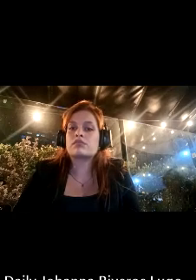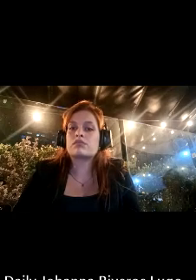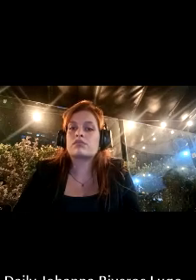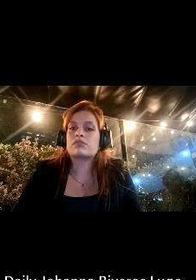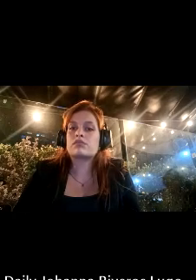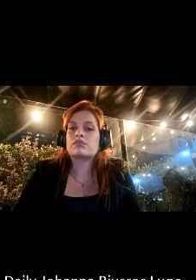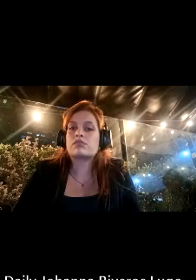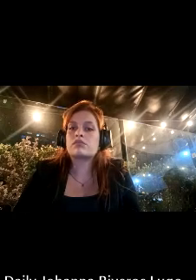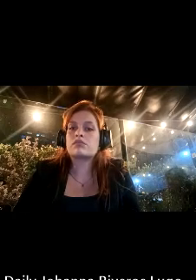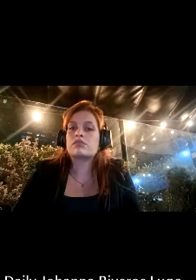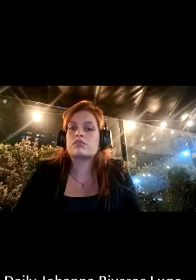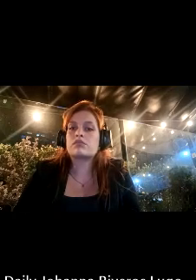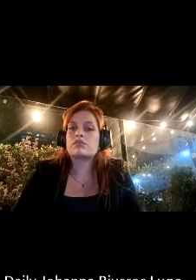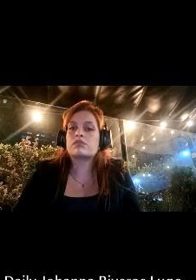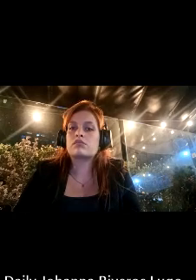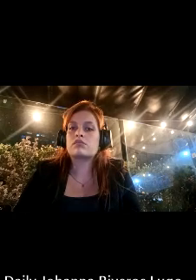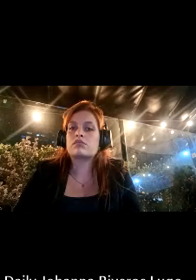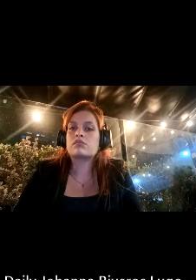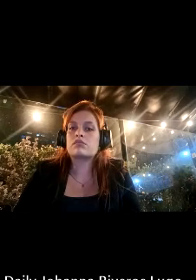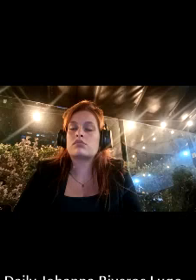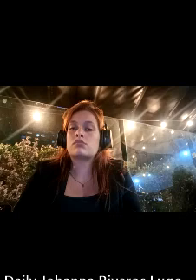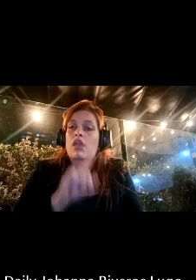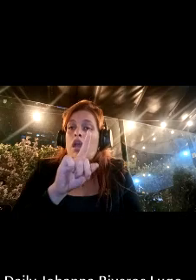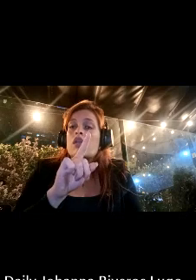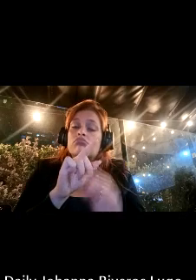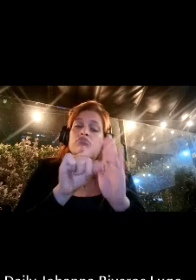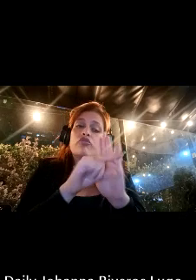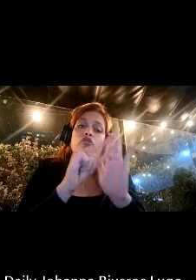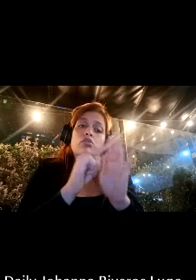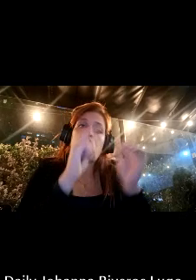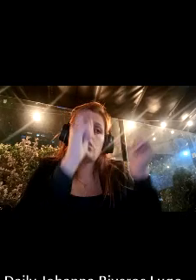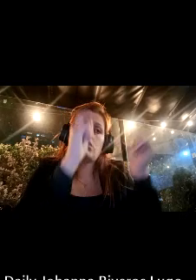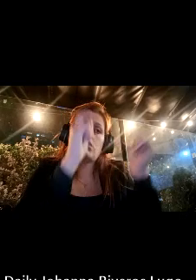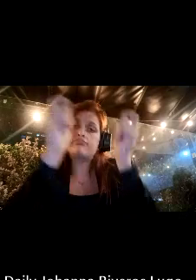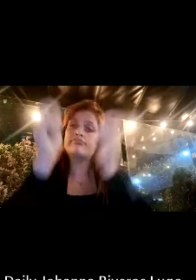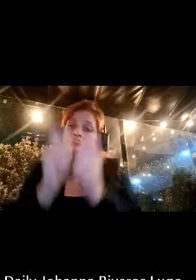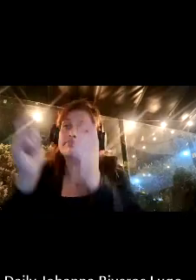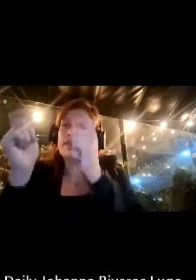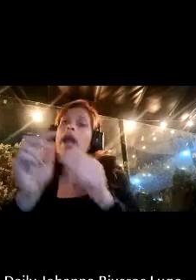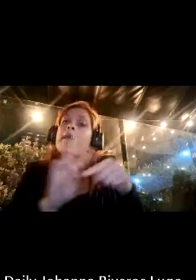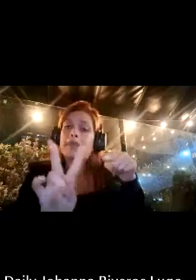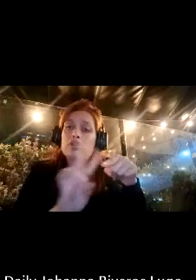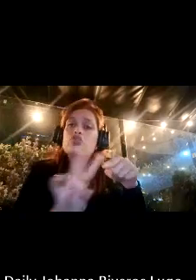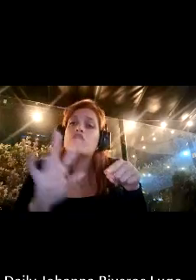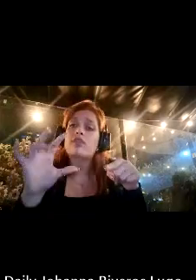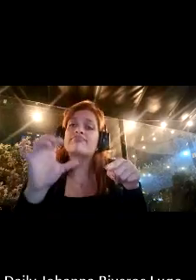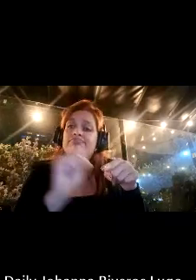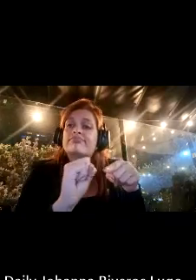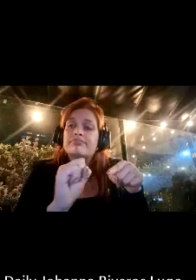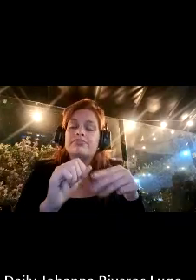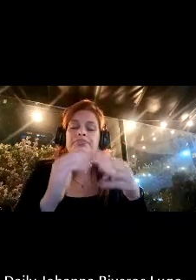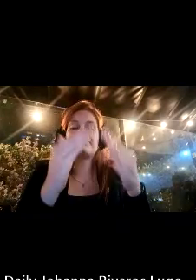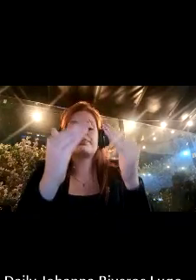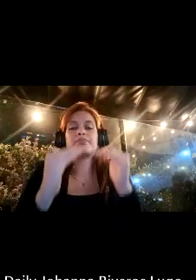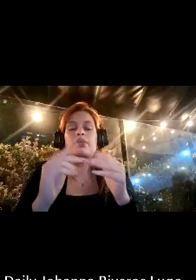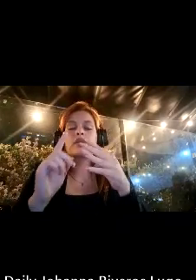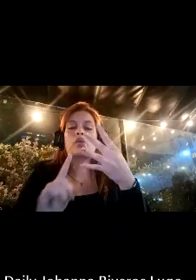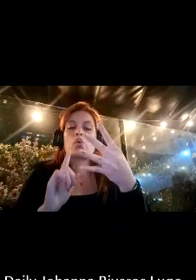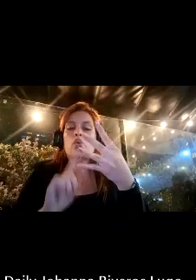Ahí hacemos esas operaciones y ahí vamos a obtener nuestra velocidad experimental. Y el paso 4 es calcule la velocidad